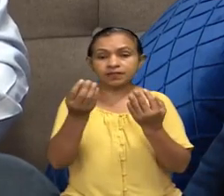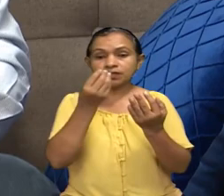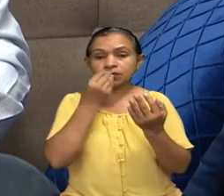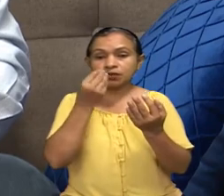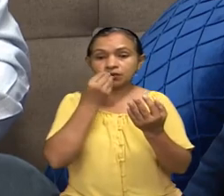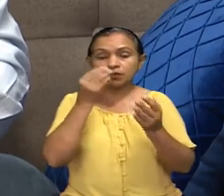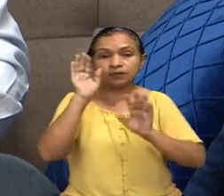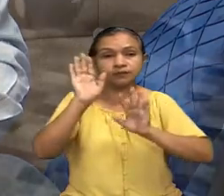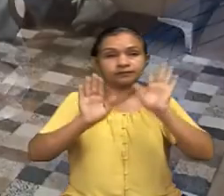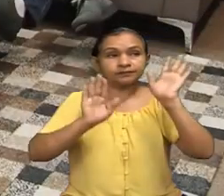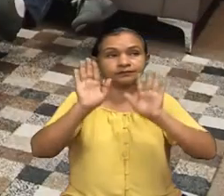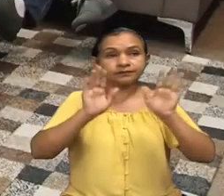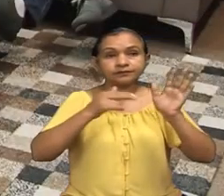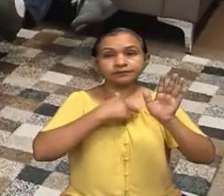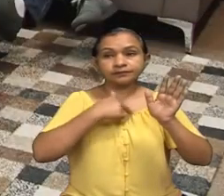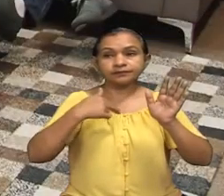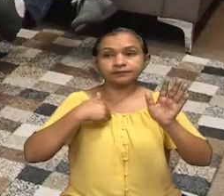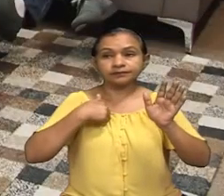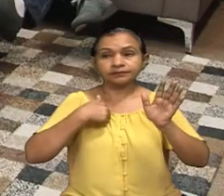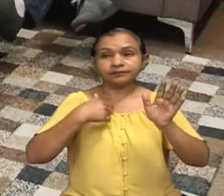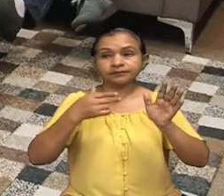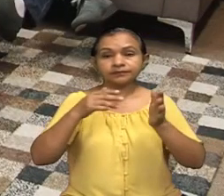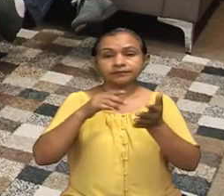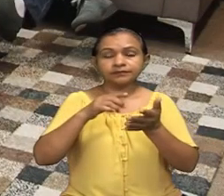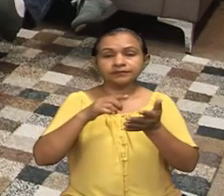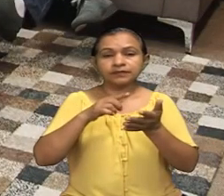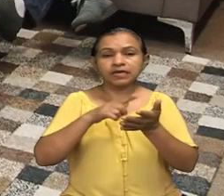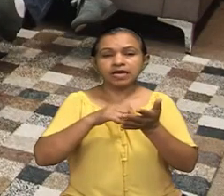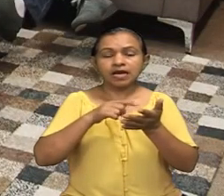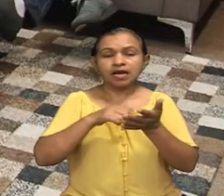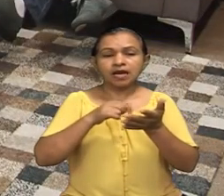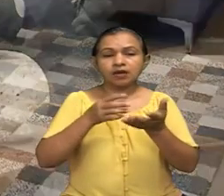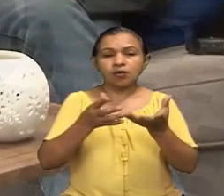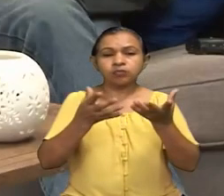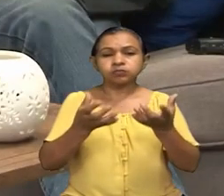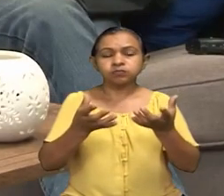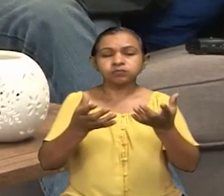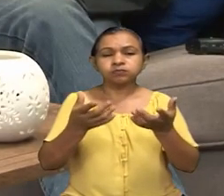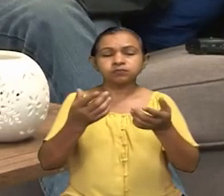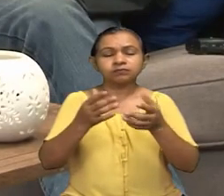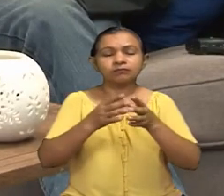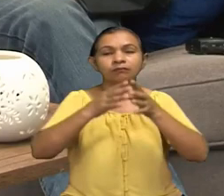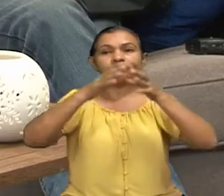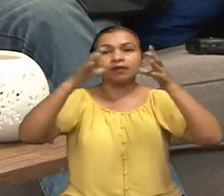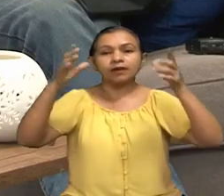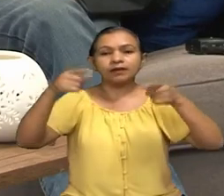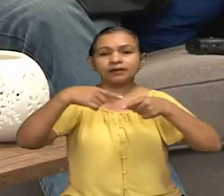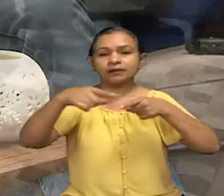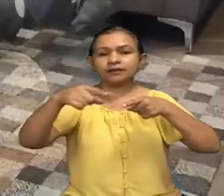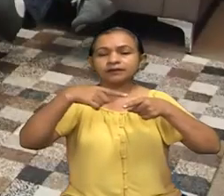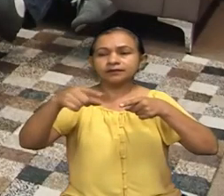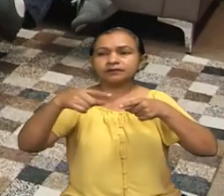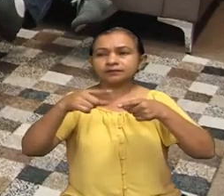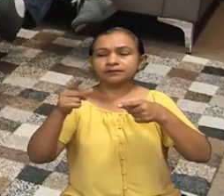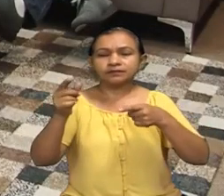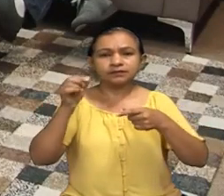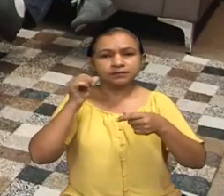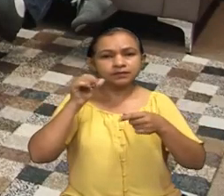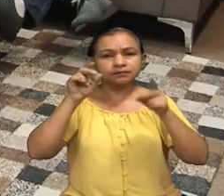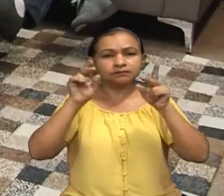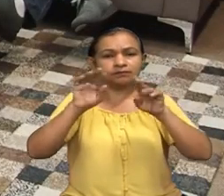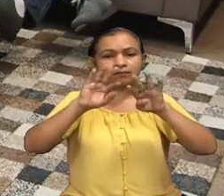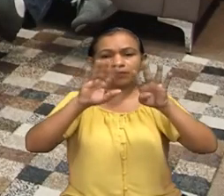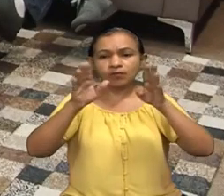gastronómico, la preparación del arroz aguado más grande de un municipio. Pero estaban solo